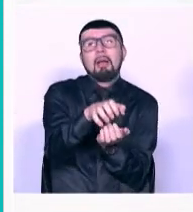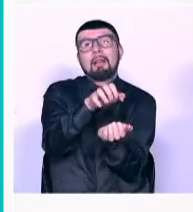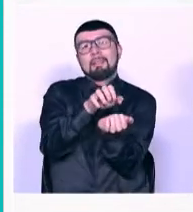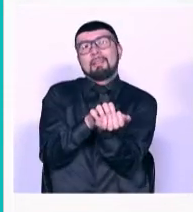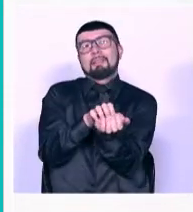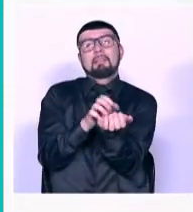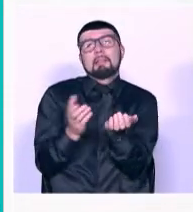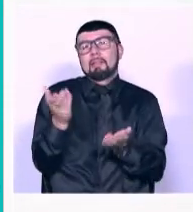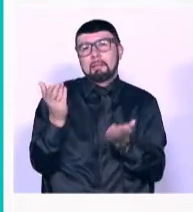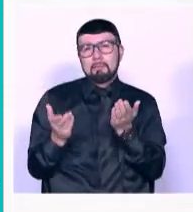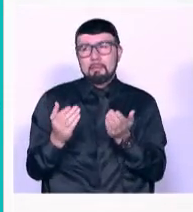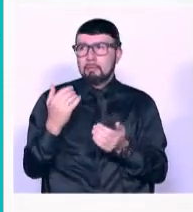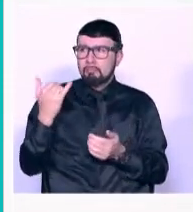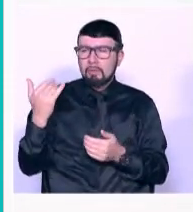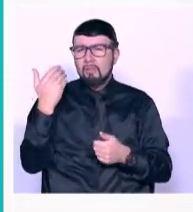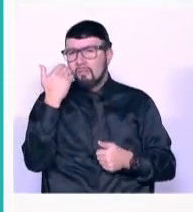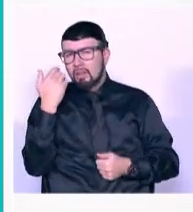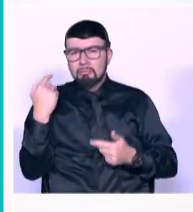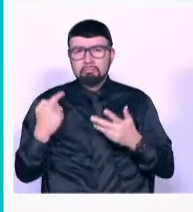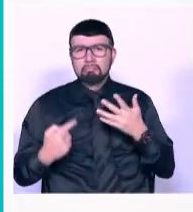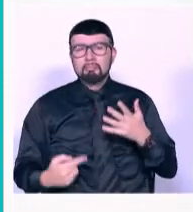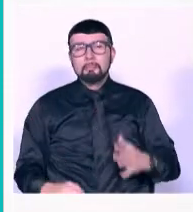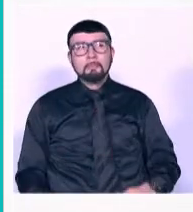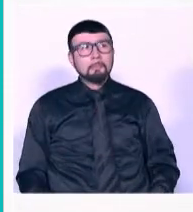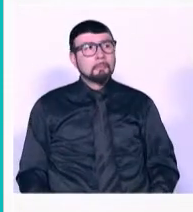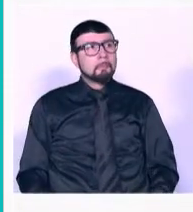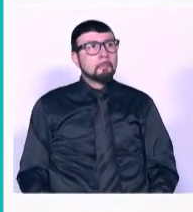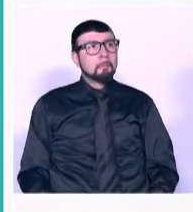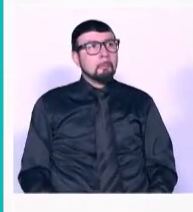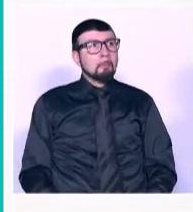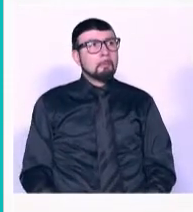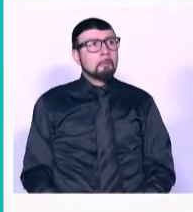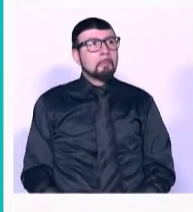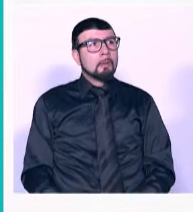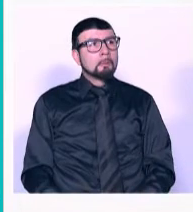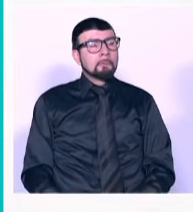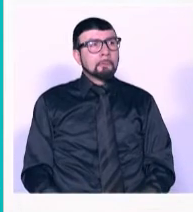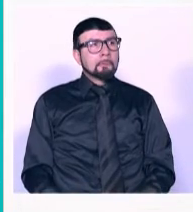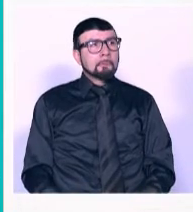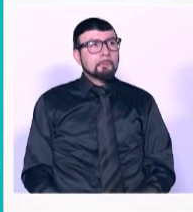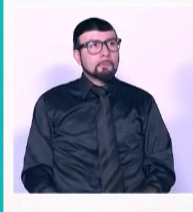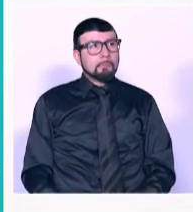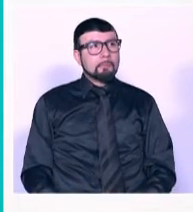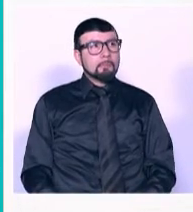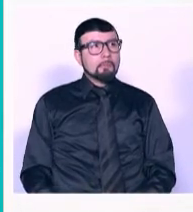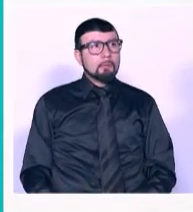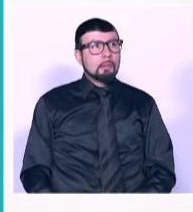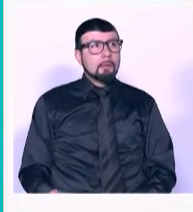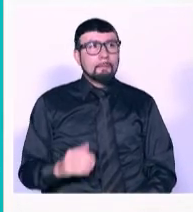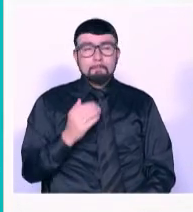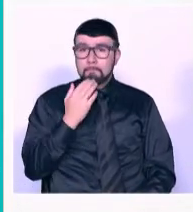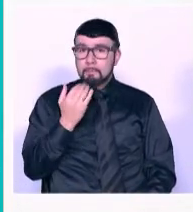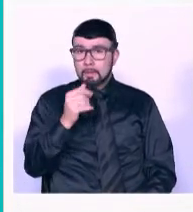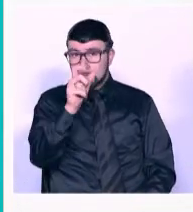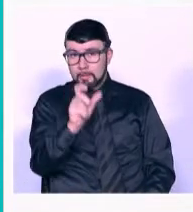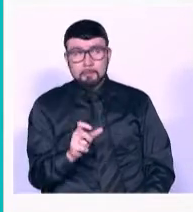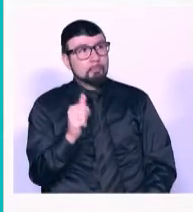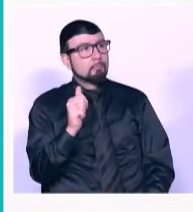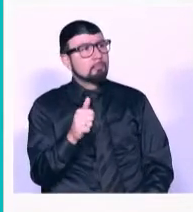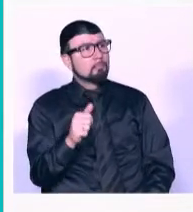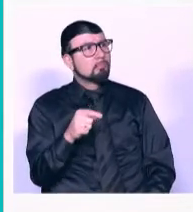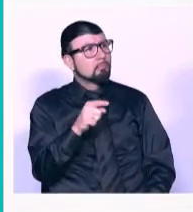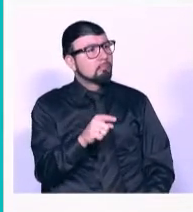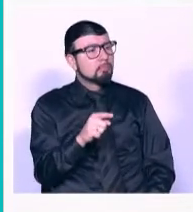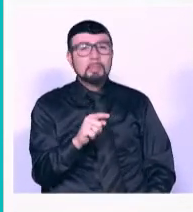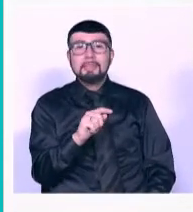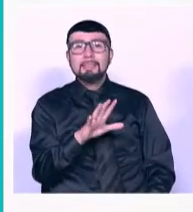Continuemos un poquito hacia la otra. Ahí podemos observar En este paciente es un pacientico de